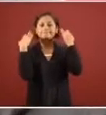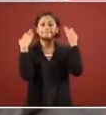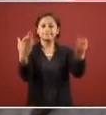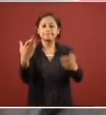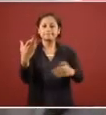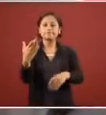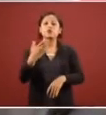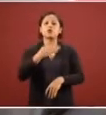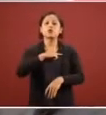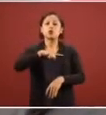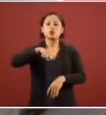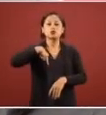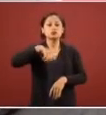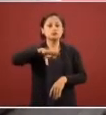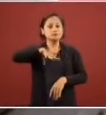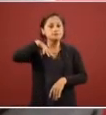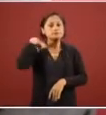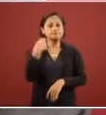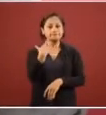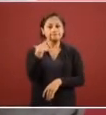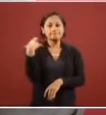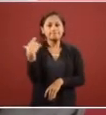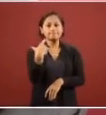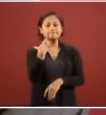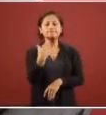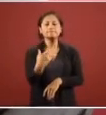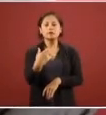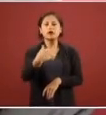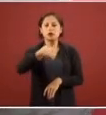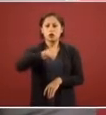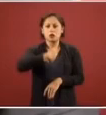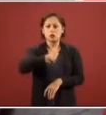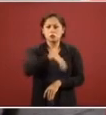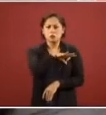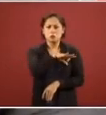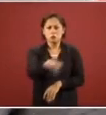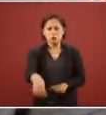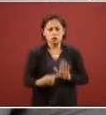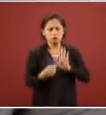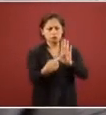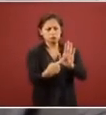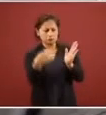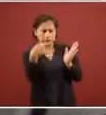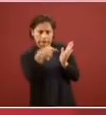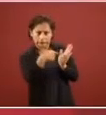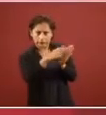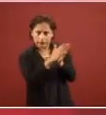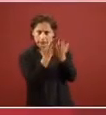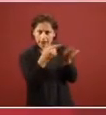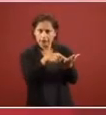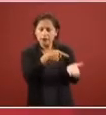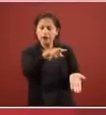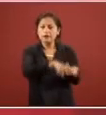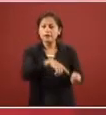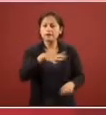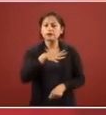probar que son ciertos. Es decir, que lo que aquí se expresa